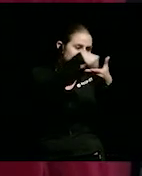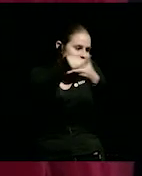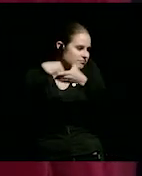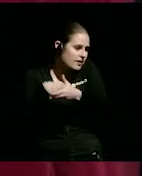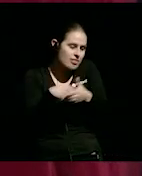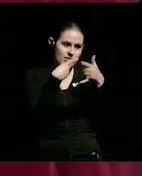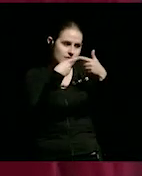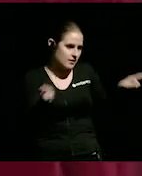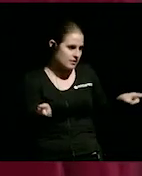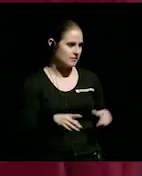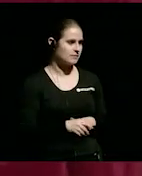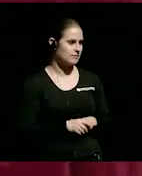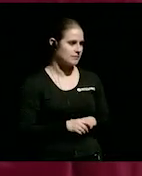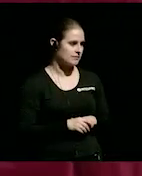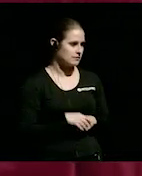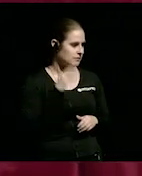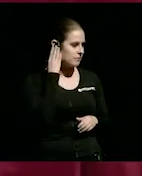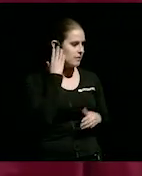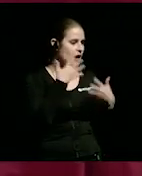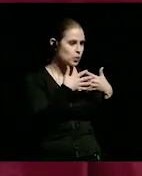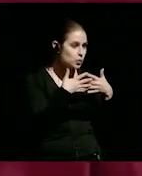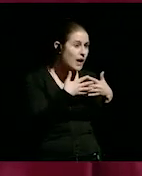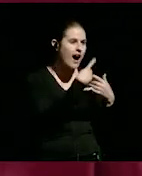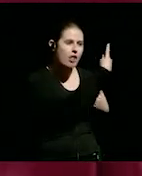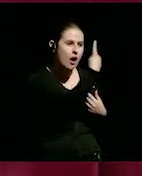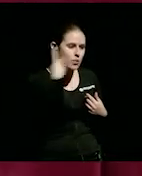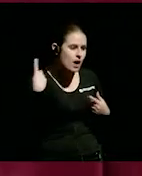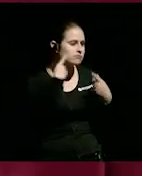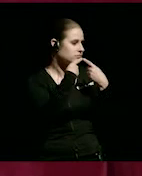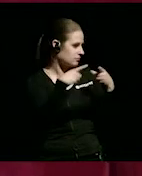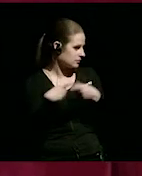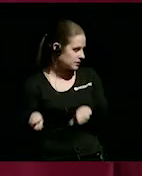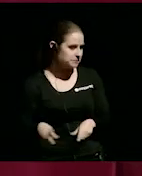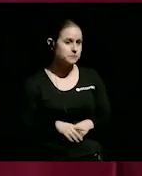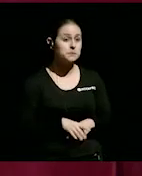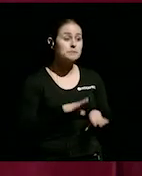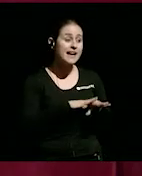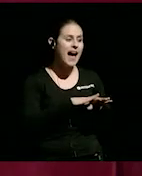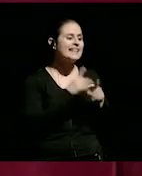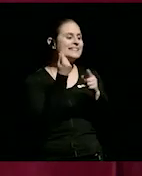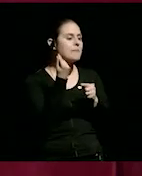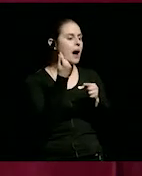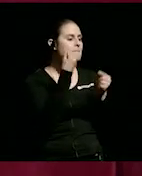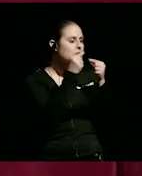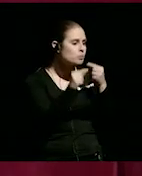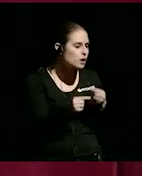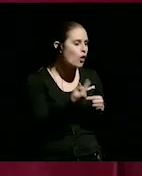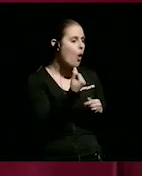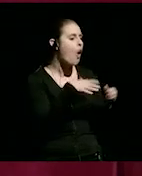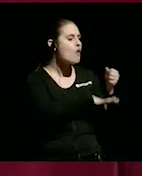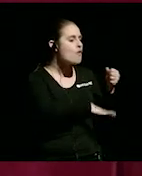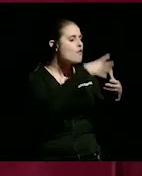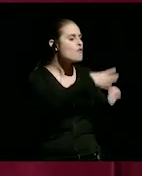Con el Consejo para las Artes, que es de donde viene la mayor parte de los fondos para los teatros y para las compañías